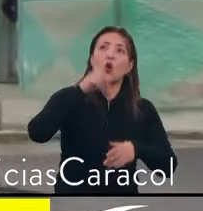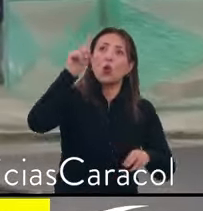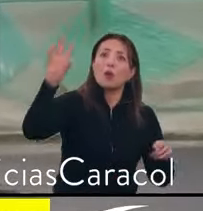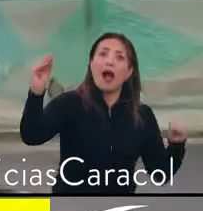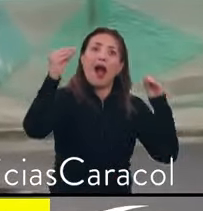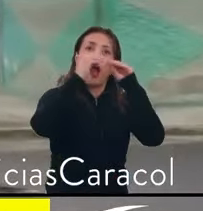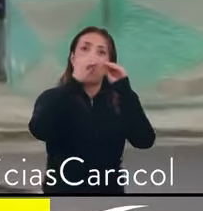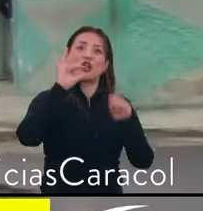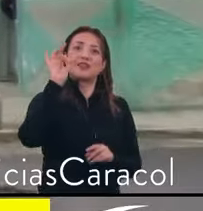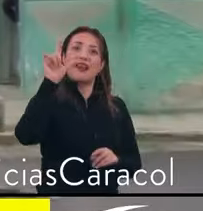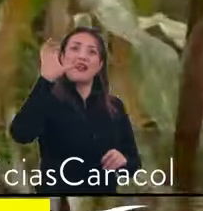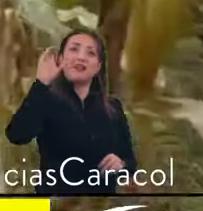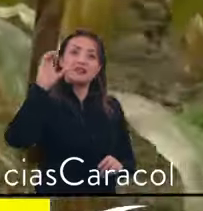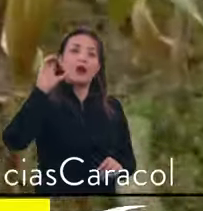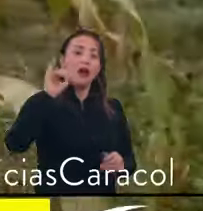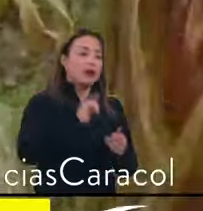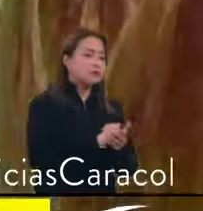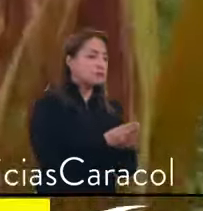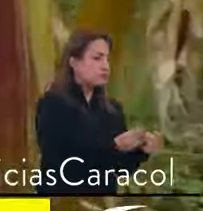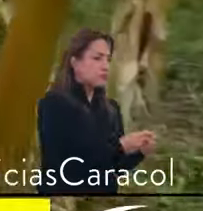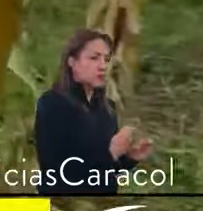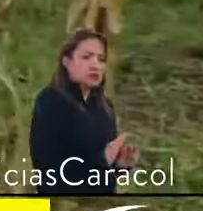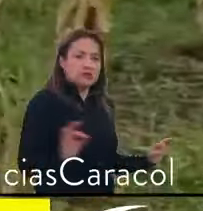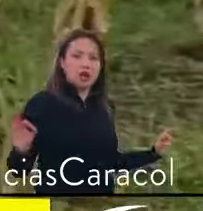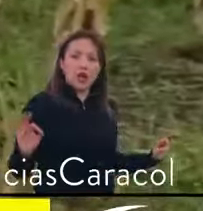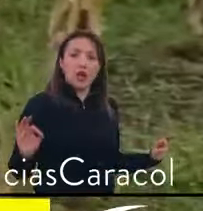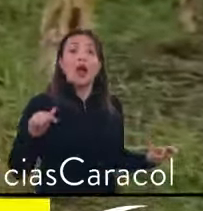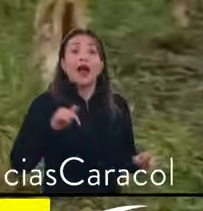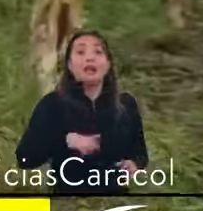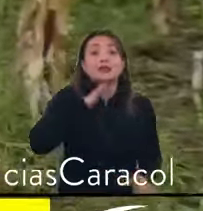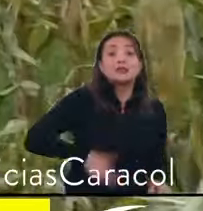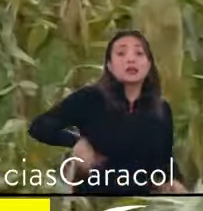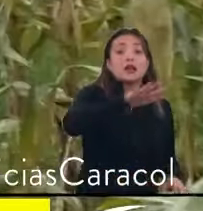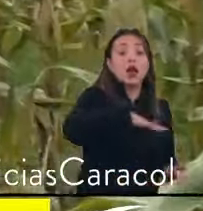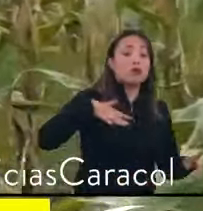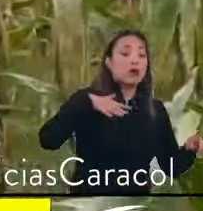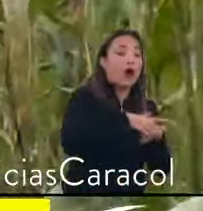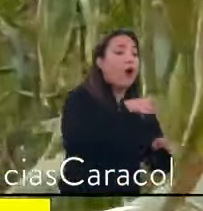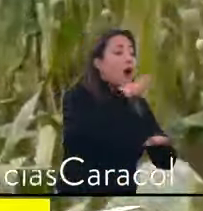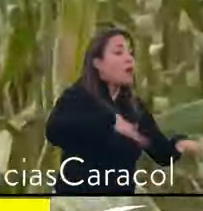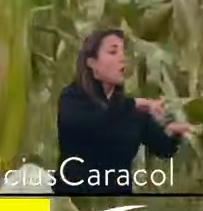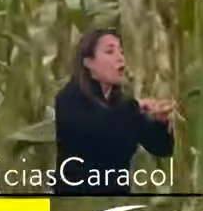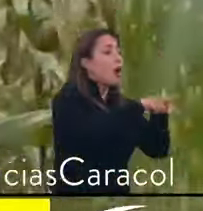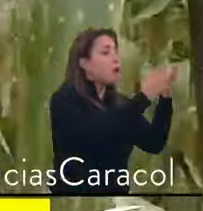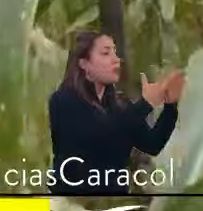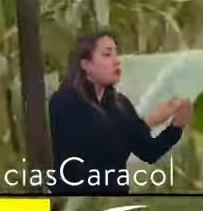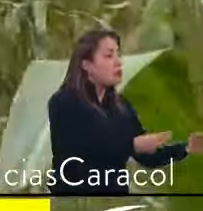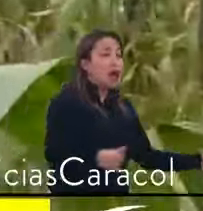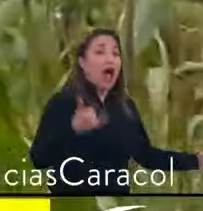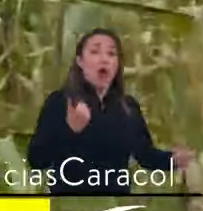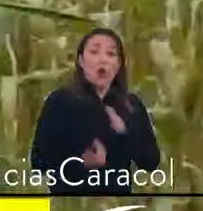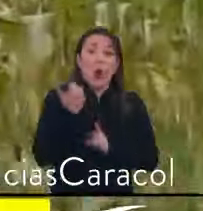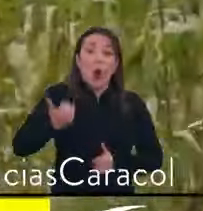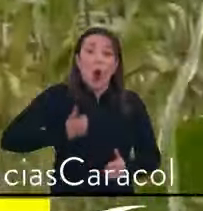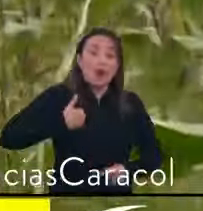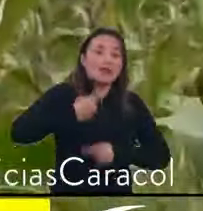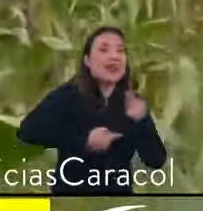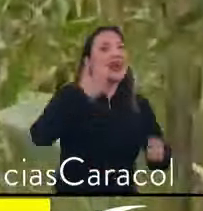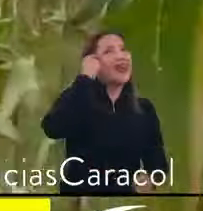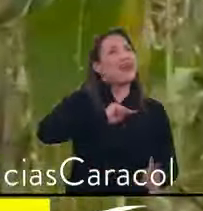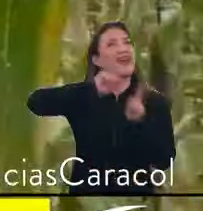se eliminaron los estos productos. En Guaitarilla, el campo muere con el paso de los años y las nuevas generaciones solo sueñan con llegar a la